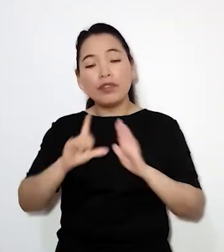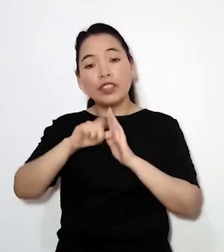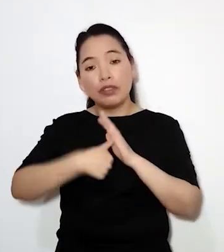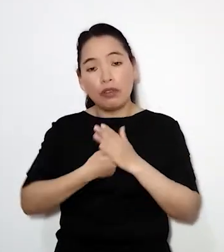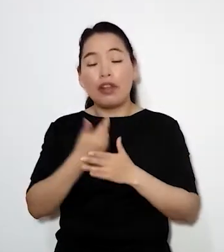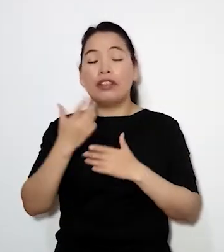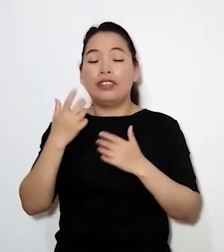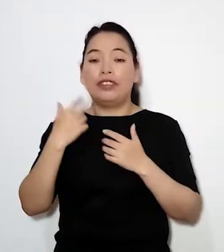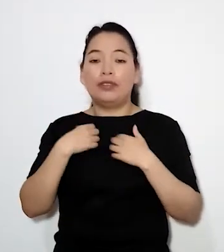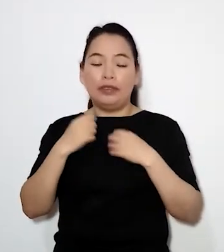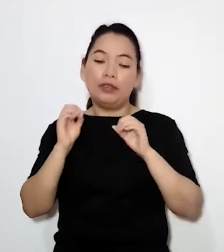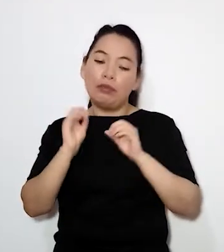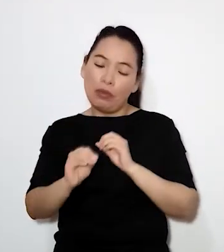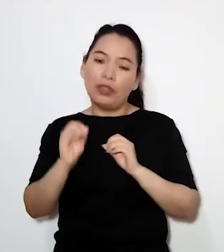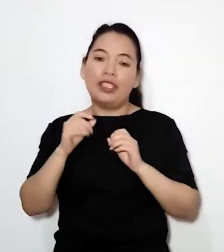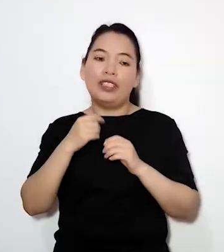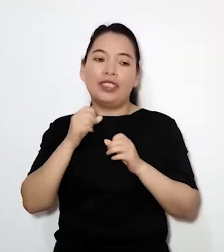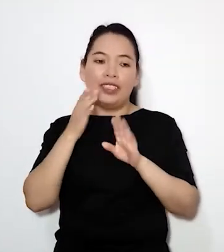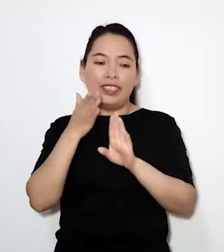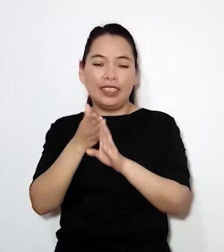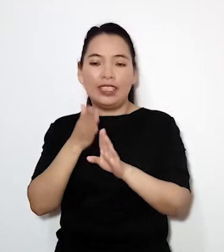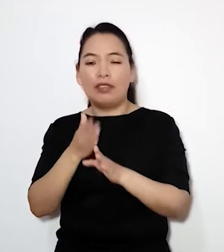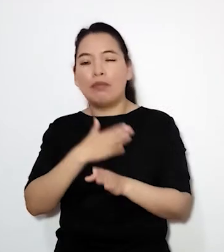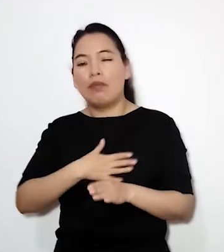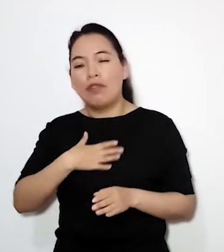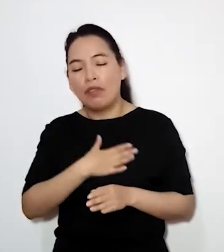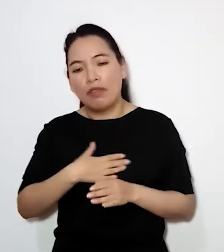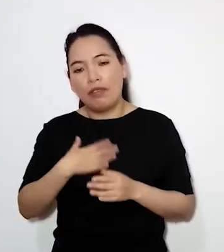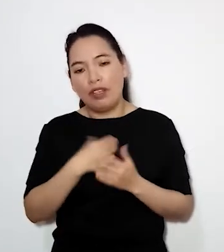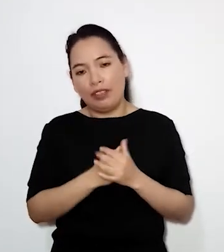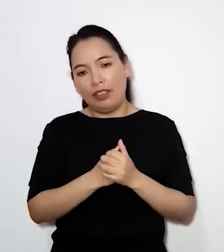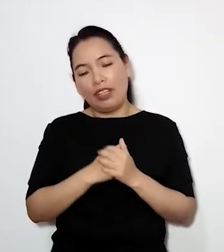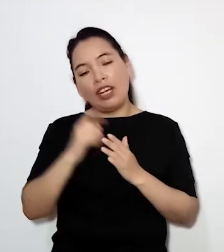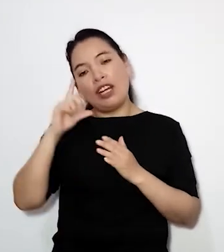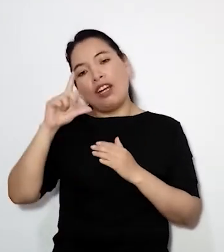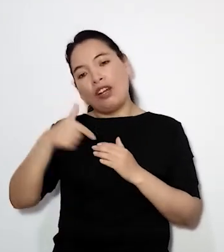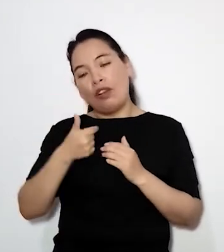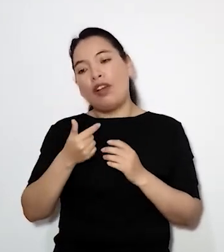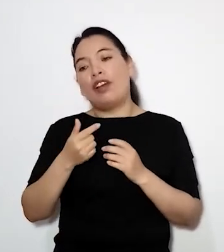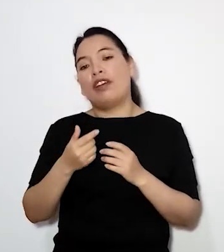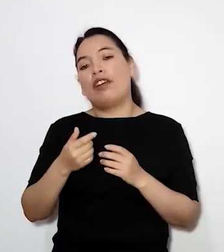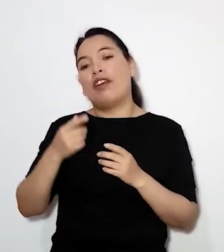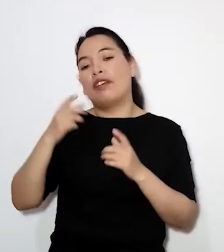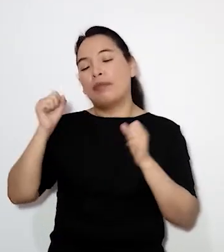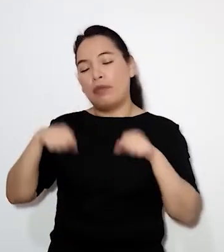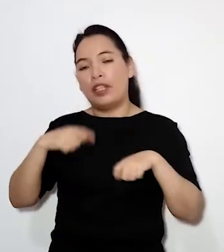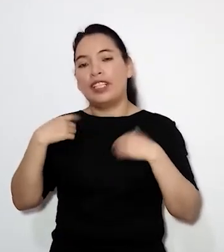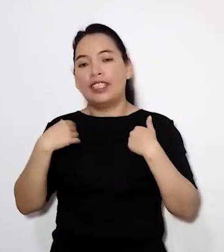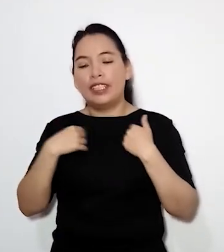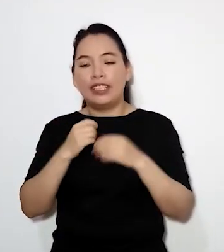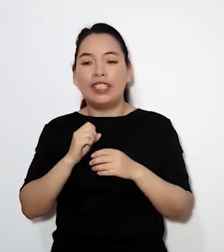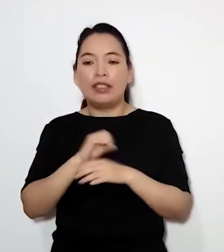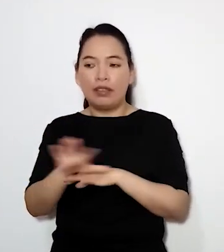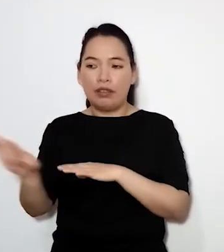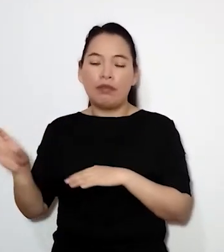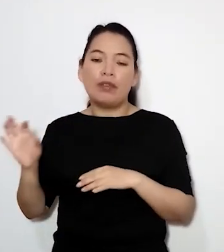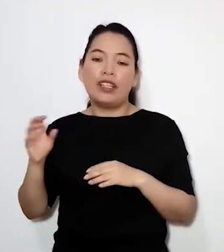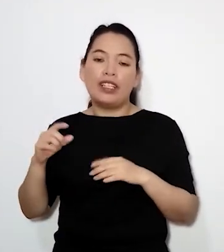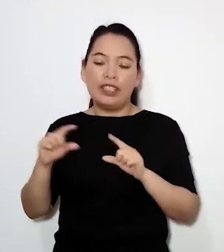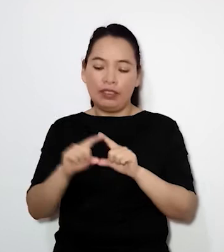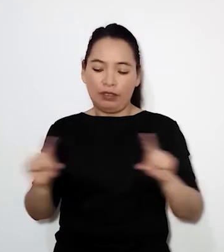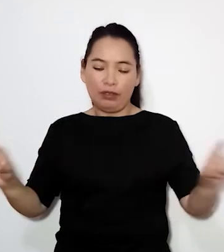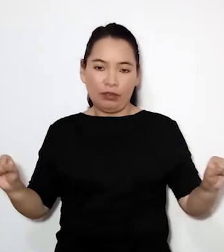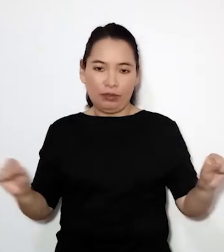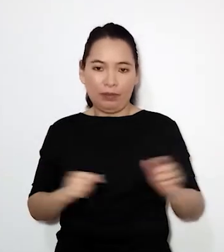manera tal que este webinario se podrá compartir con subtítulos posteriormente. Vamos a dar la palabra ahora por